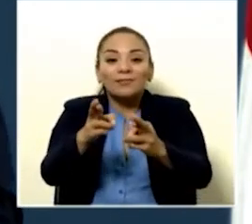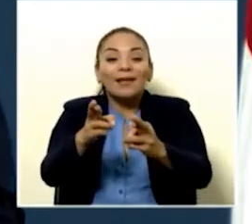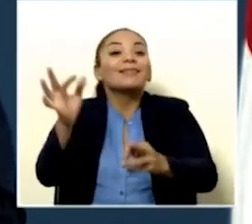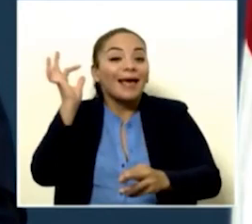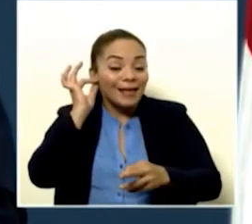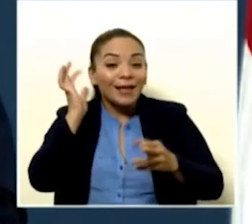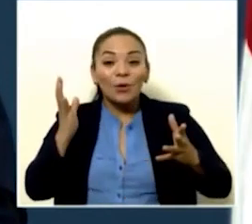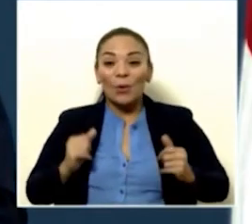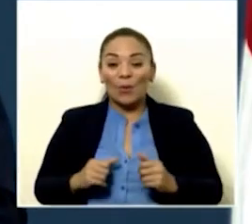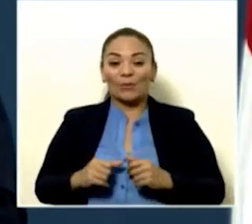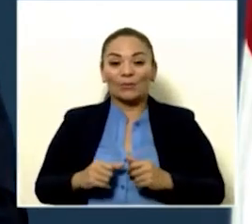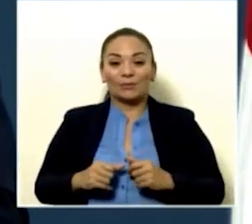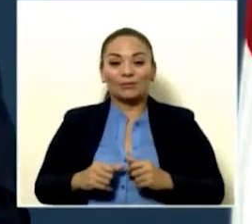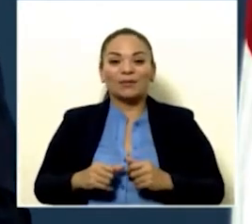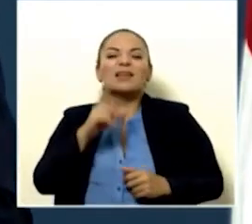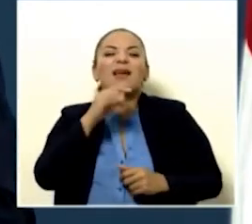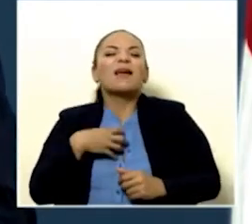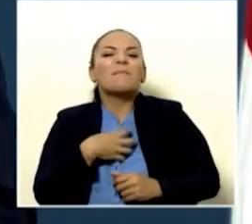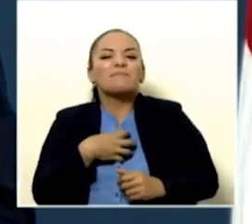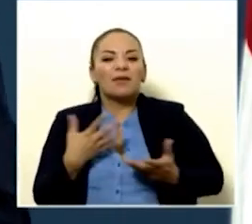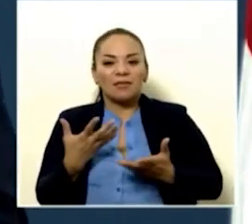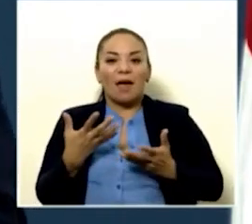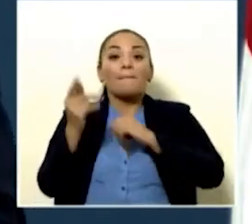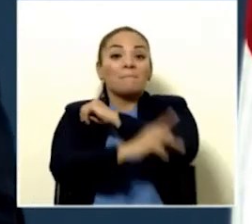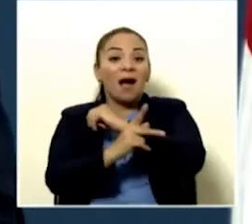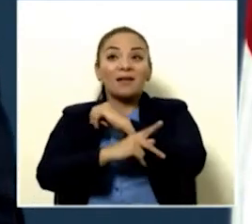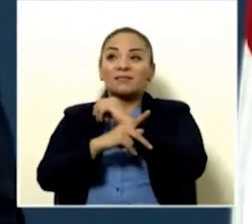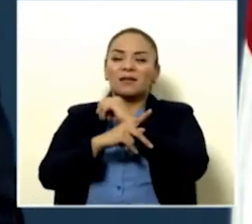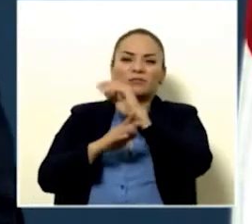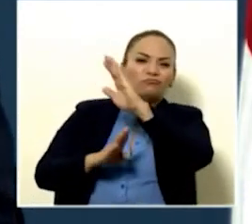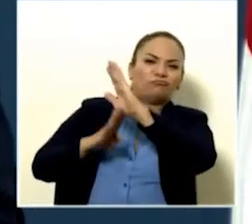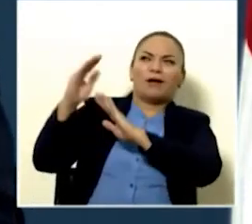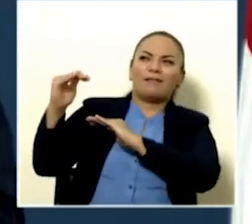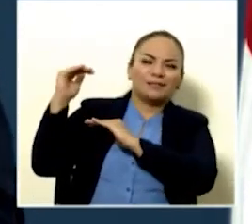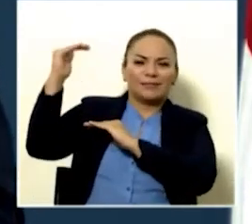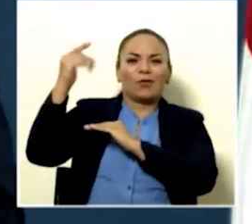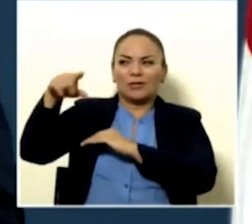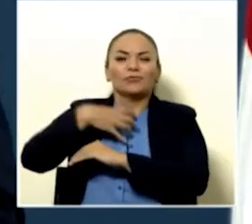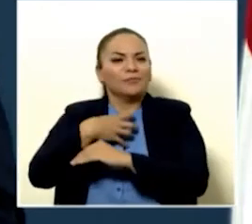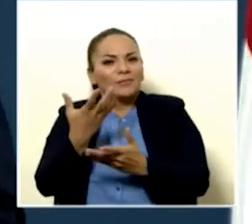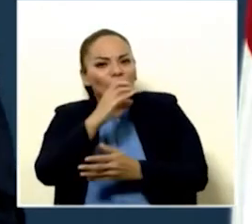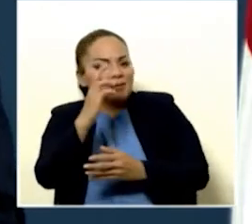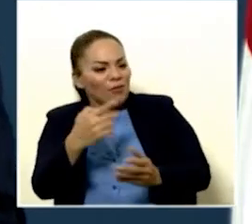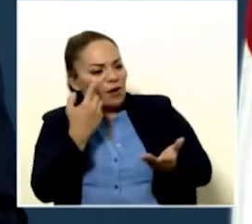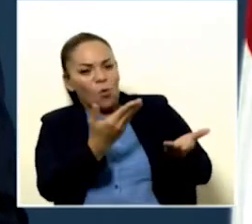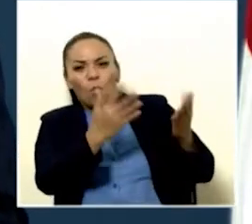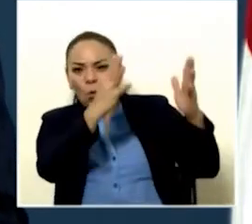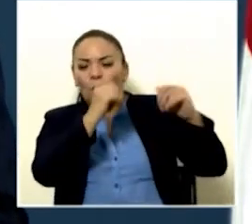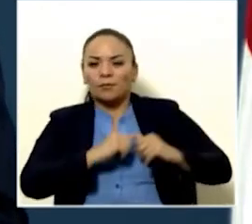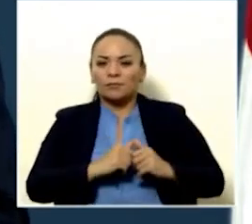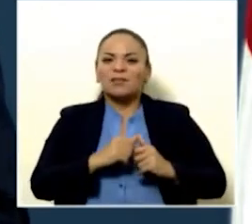la envidian los países más avanzados, que fue creada e impulsada por